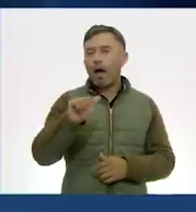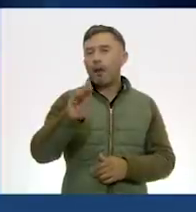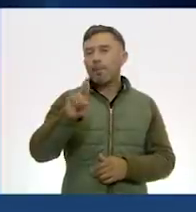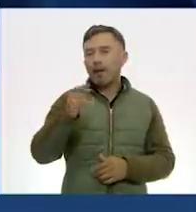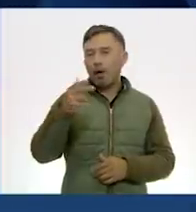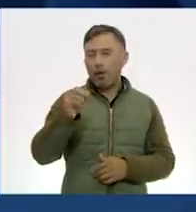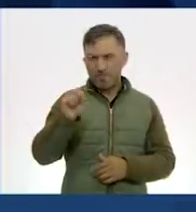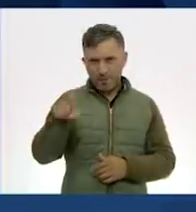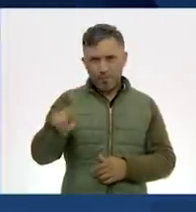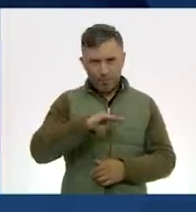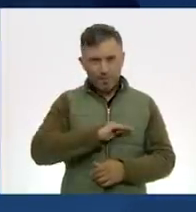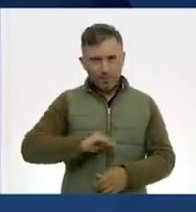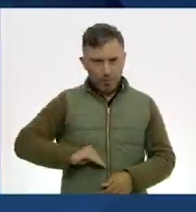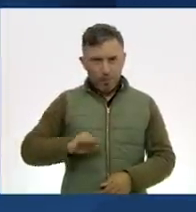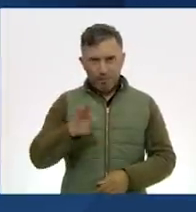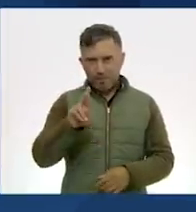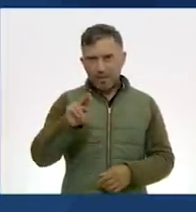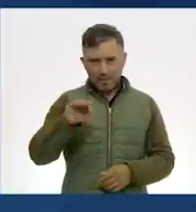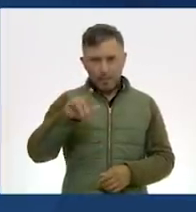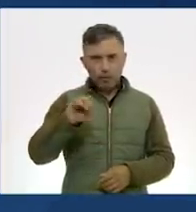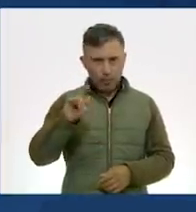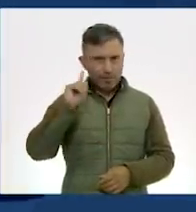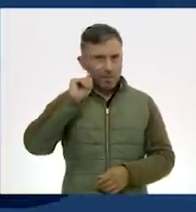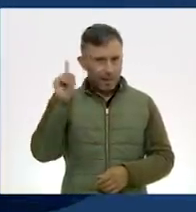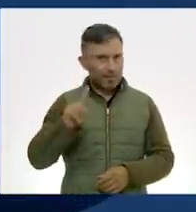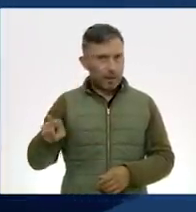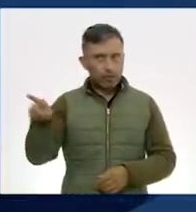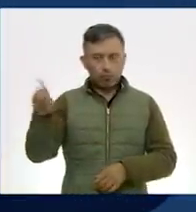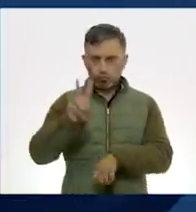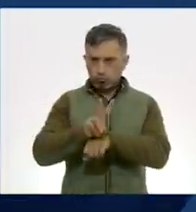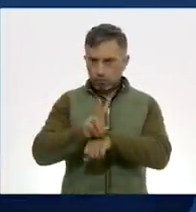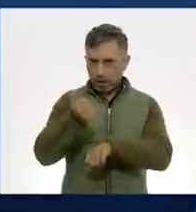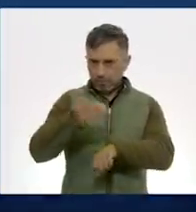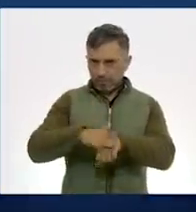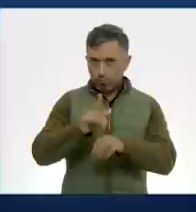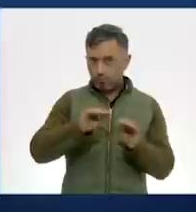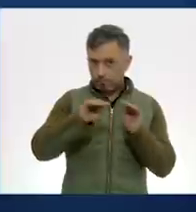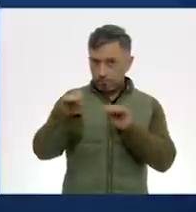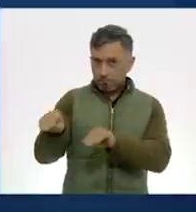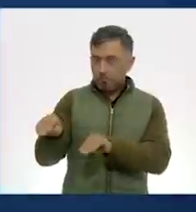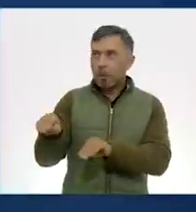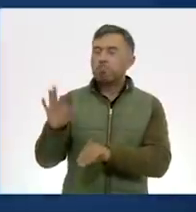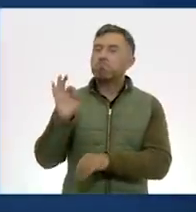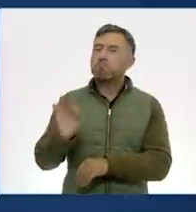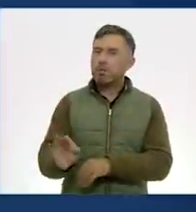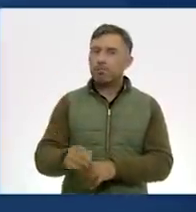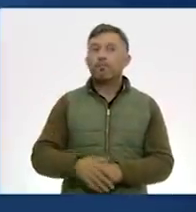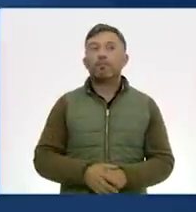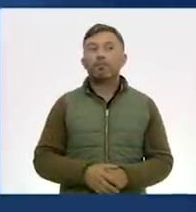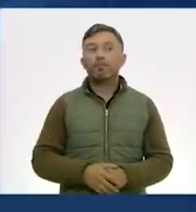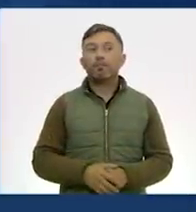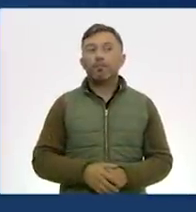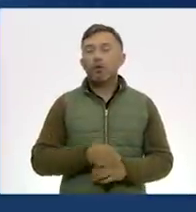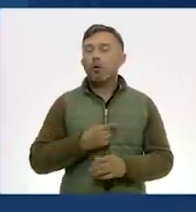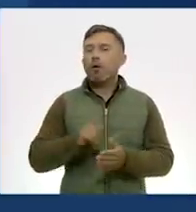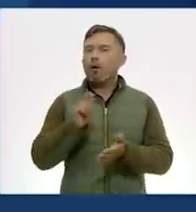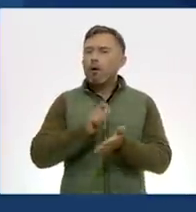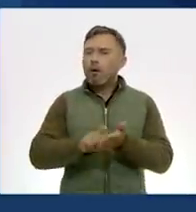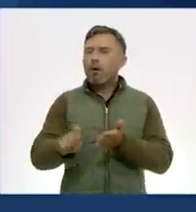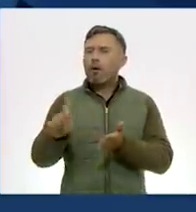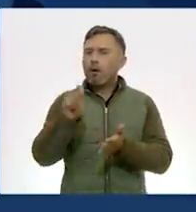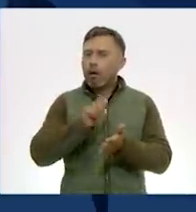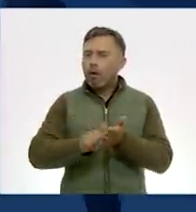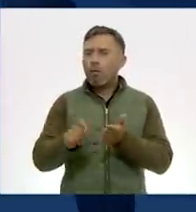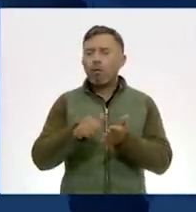de Fresnillo, que él administraba, y así se cumplió. Las labores de escritorio no fueron muy de mi